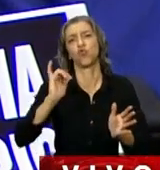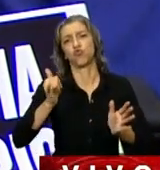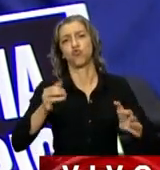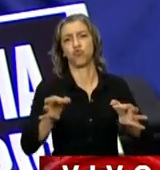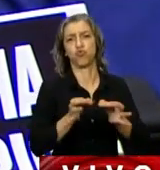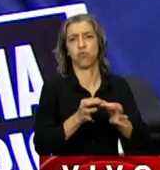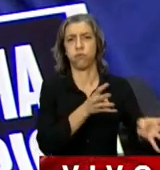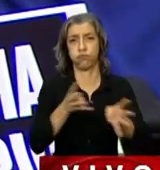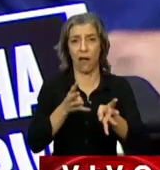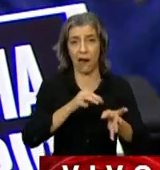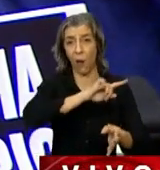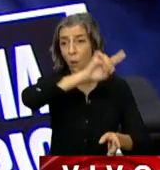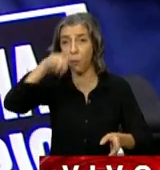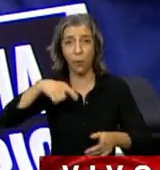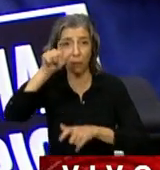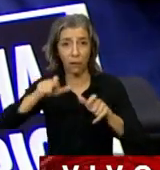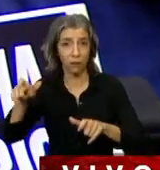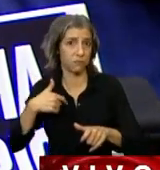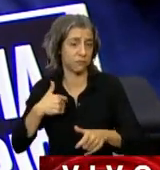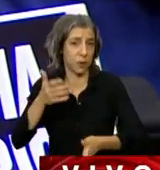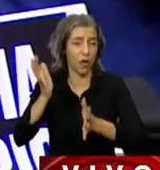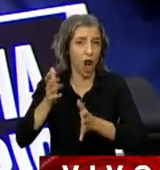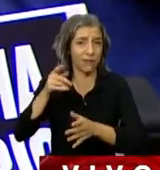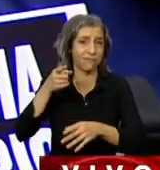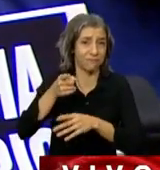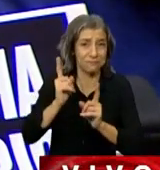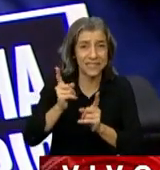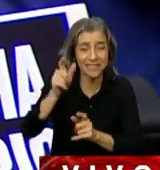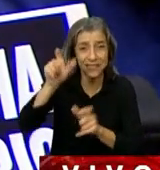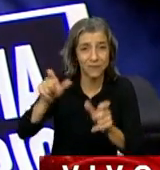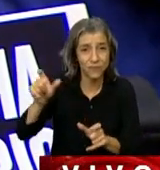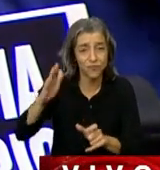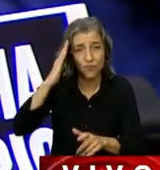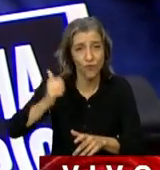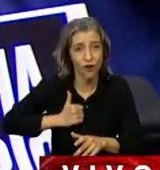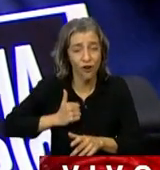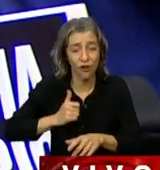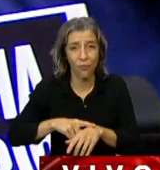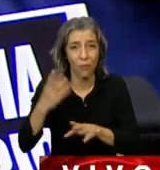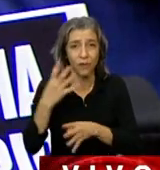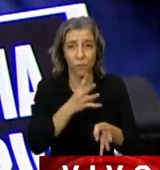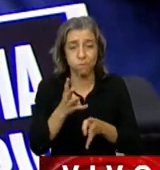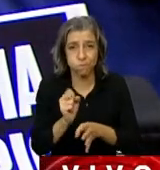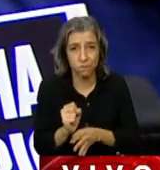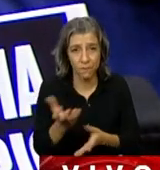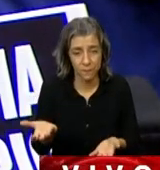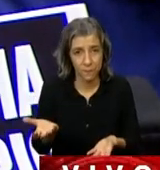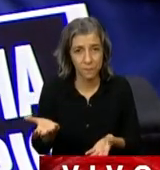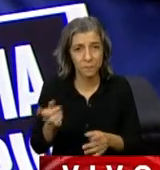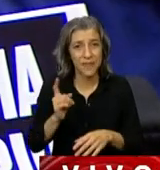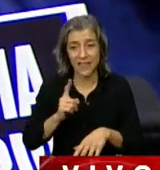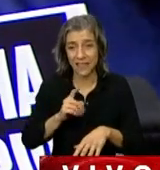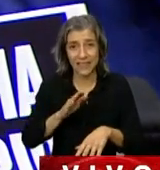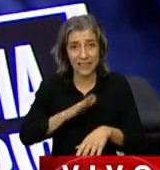gran parte de las causas sobre los apremios ilegales y las torturas que esas jerarquías ejercieron sobre los soldados